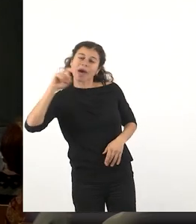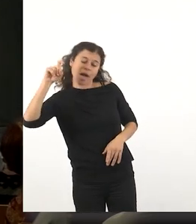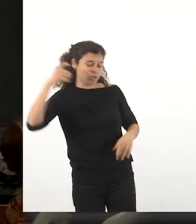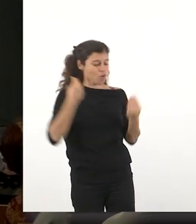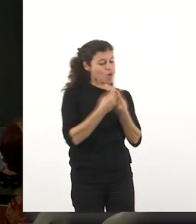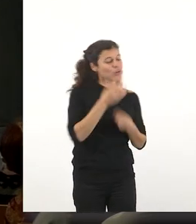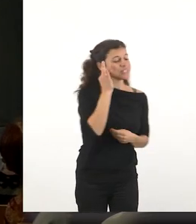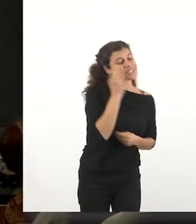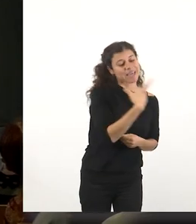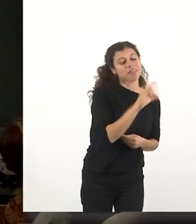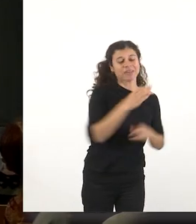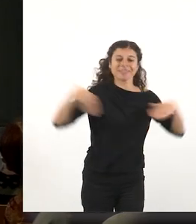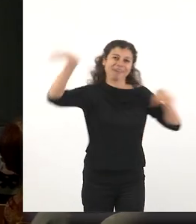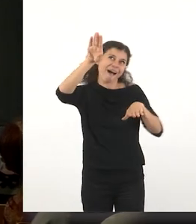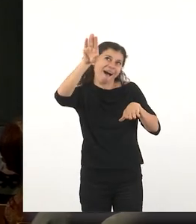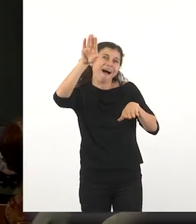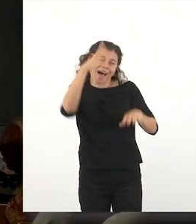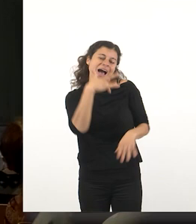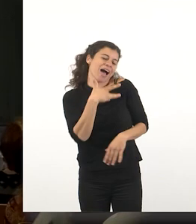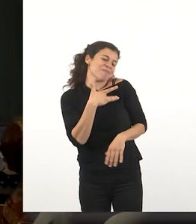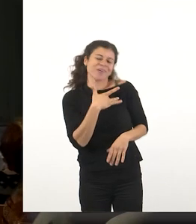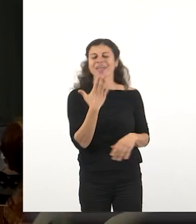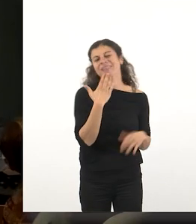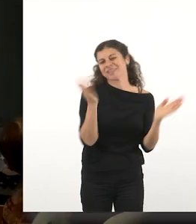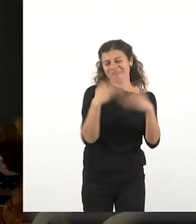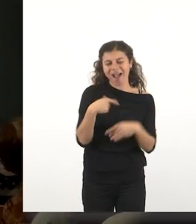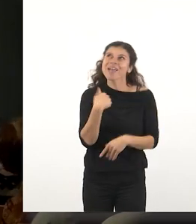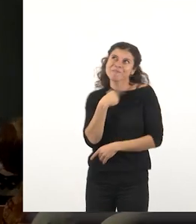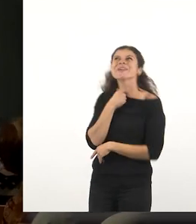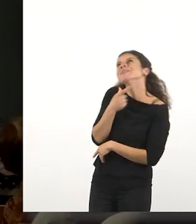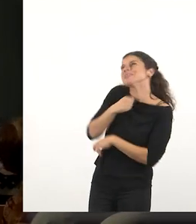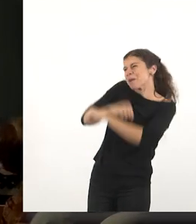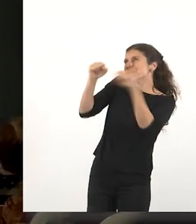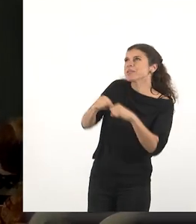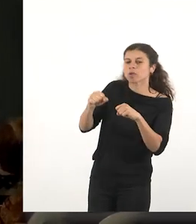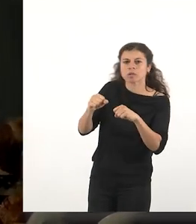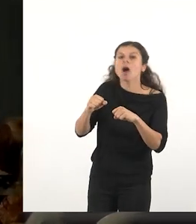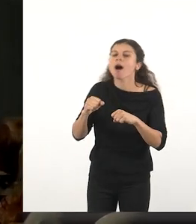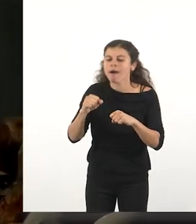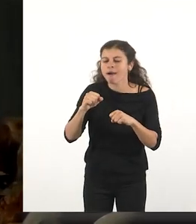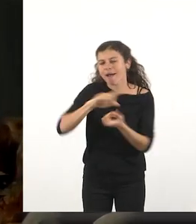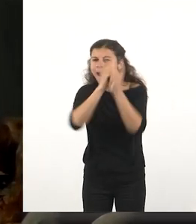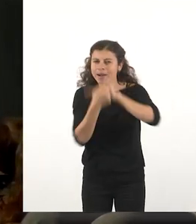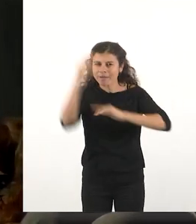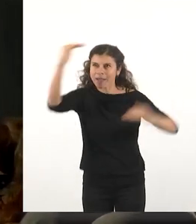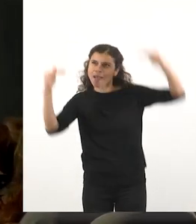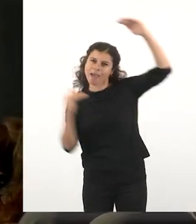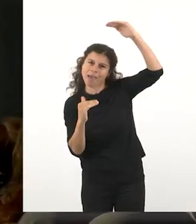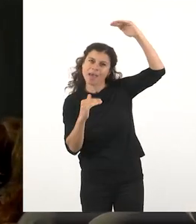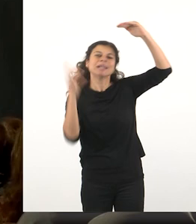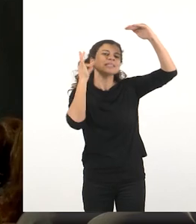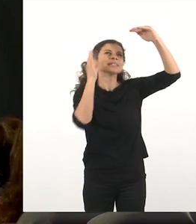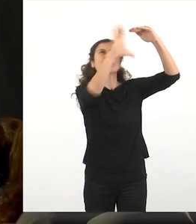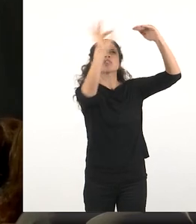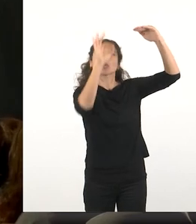no tiene edad y que a mí me gustan mayores, ¿no? Pero al revés, no. Una tía de 50 está con un nene